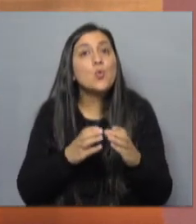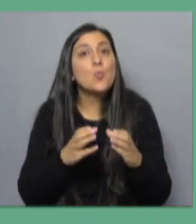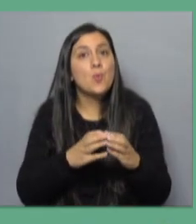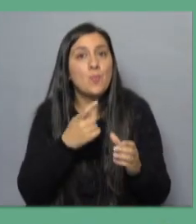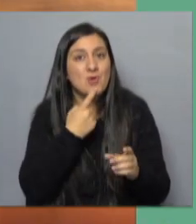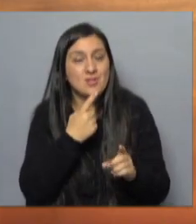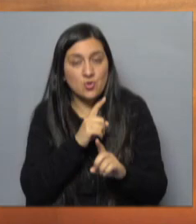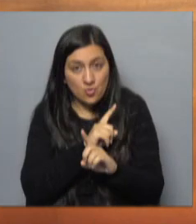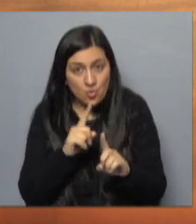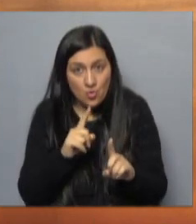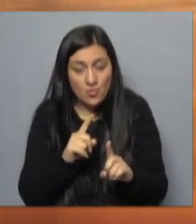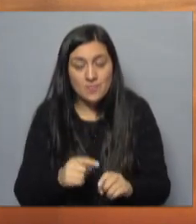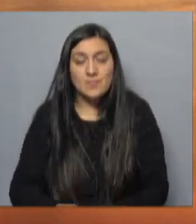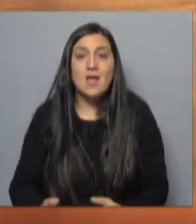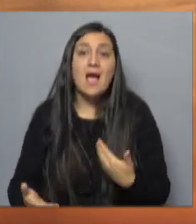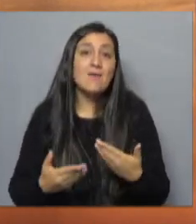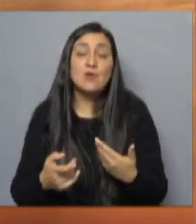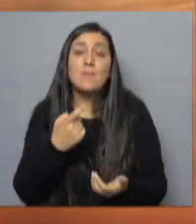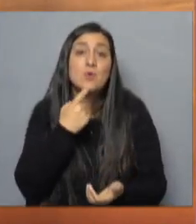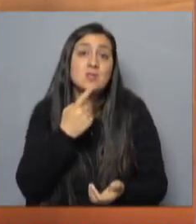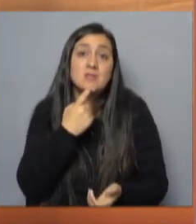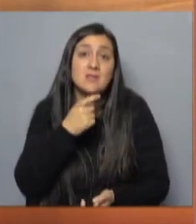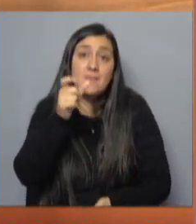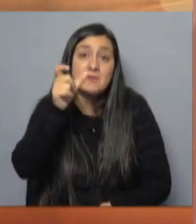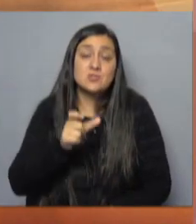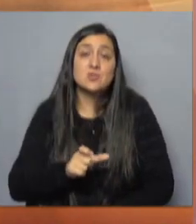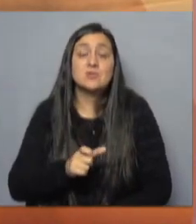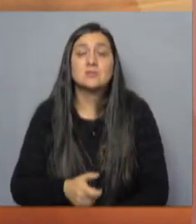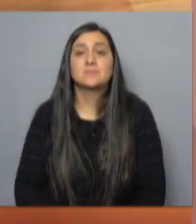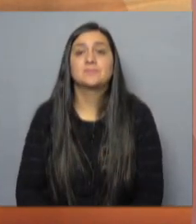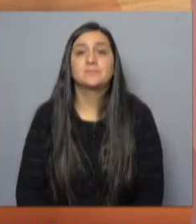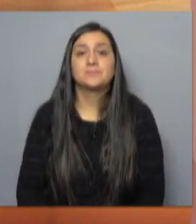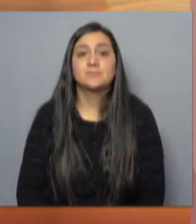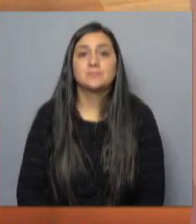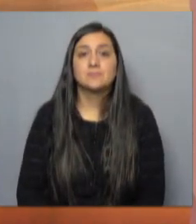su política, ya sea siendo las figuras de la cárcel o no.